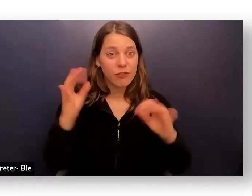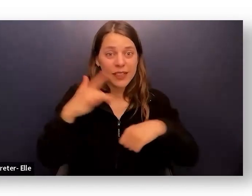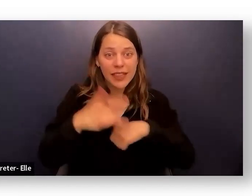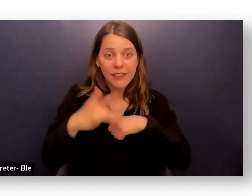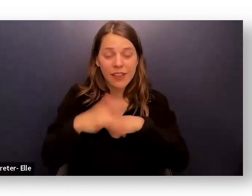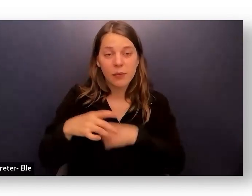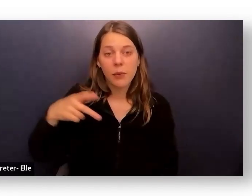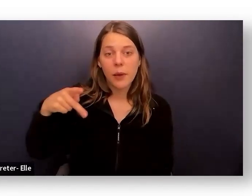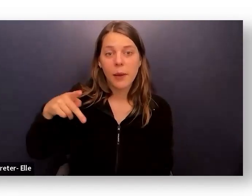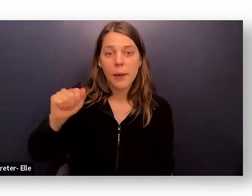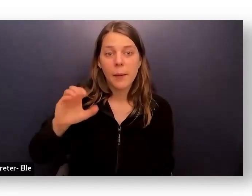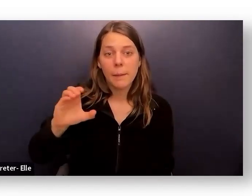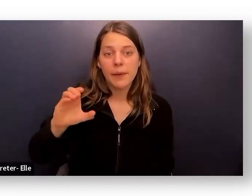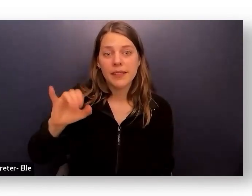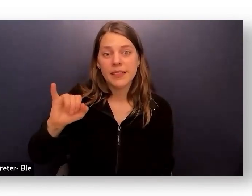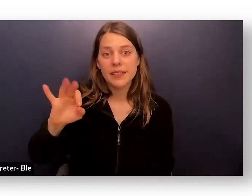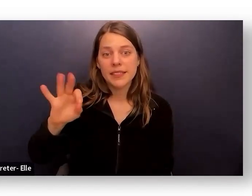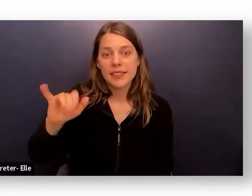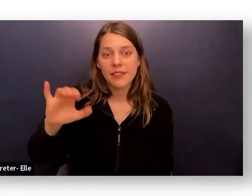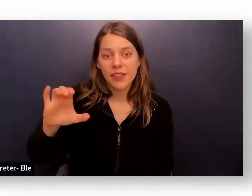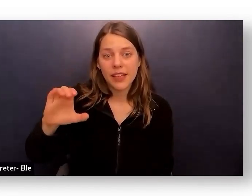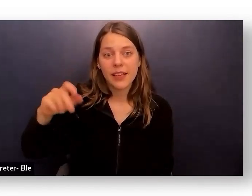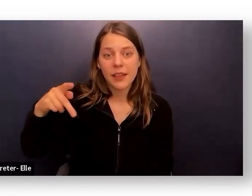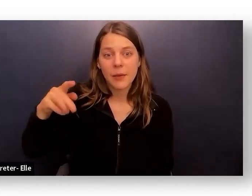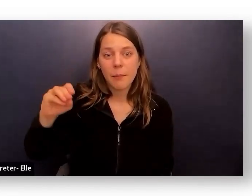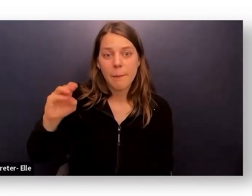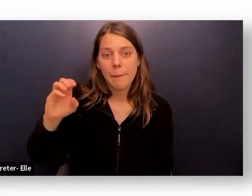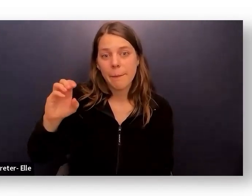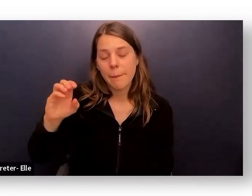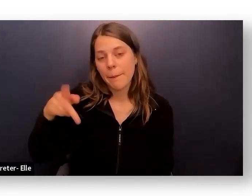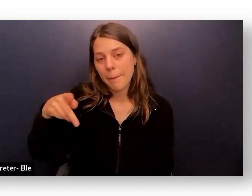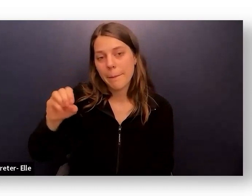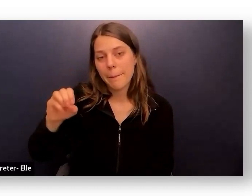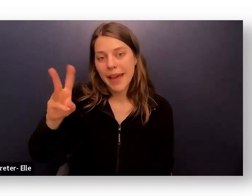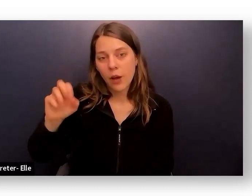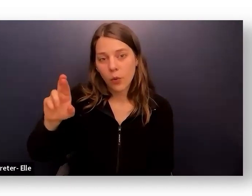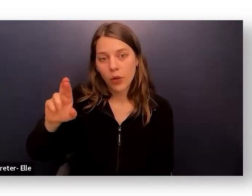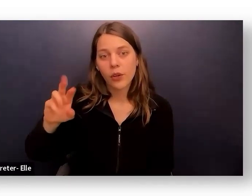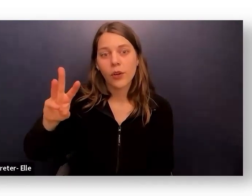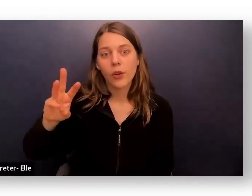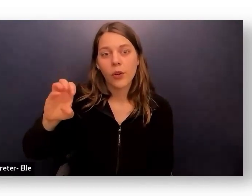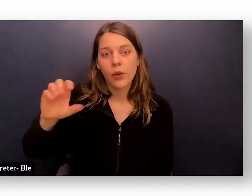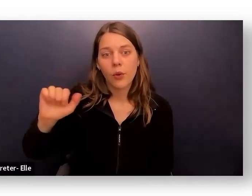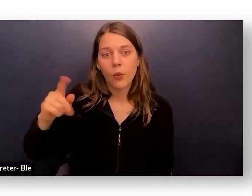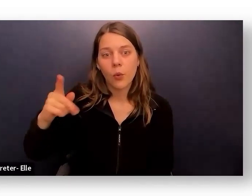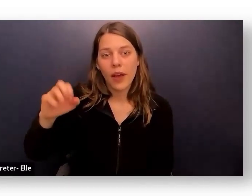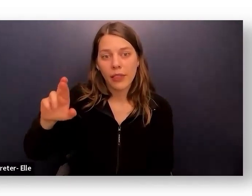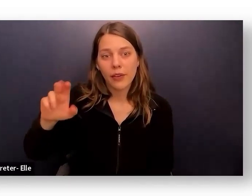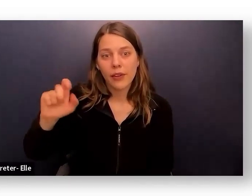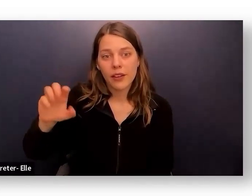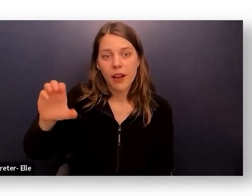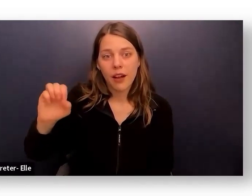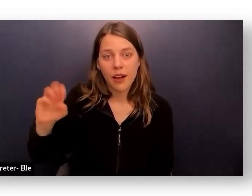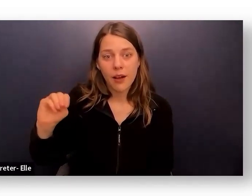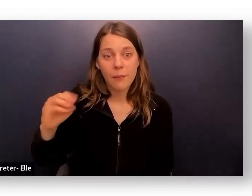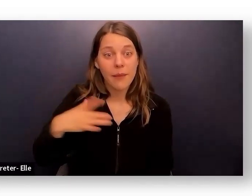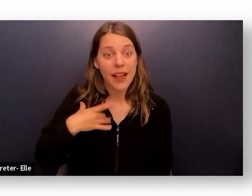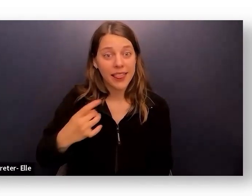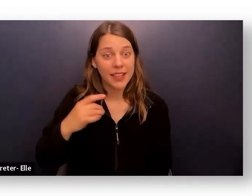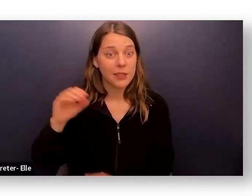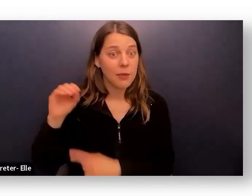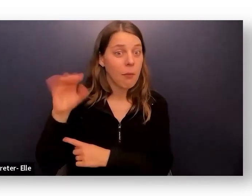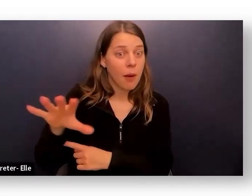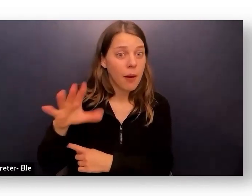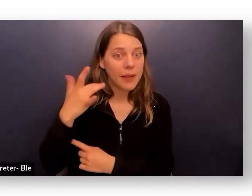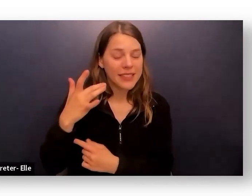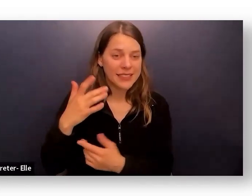Entonces, esta información está gratis y esta es en forma gratuita en